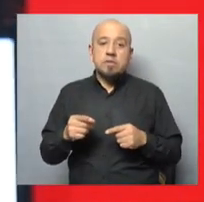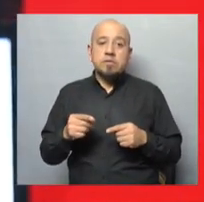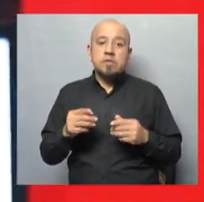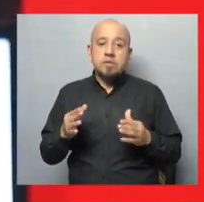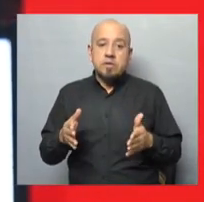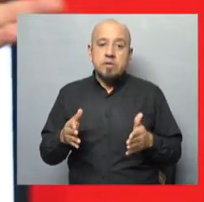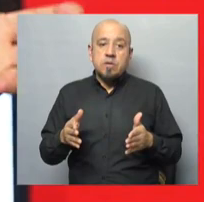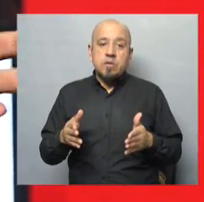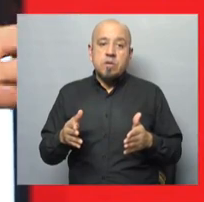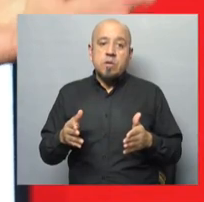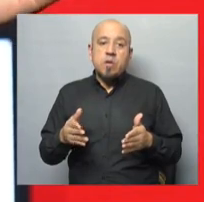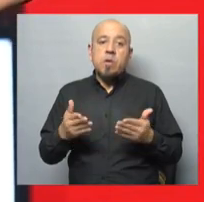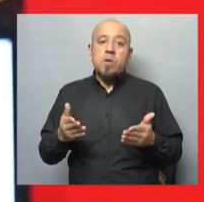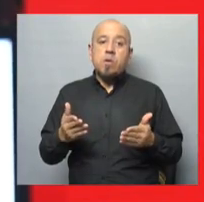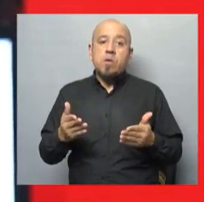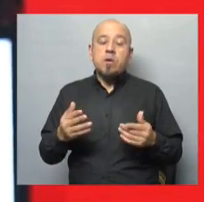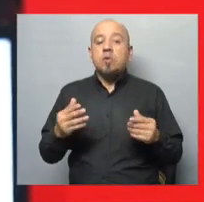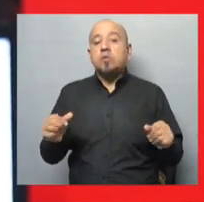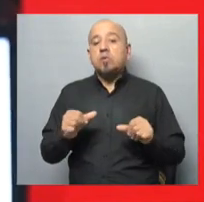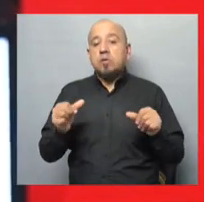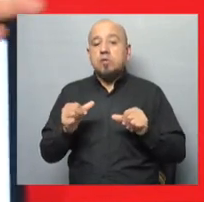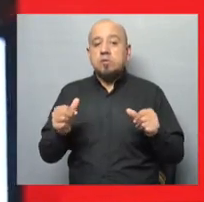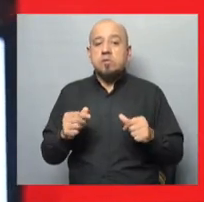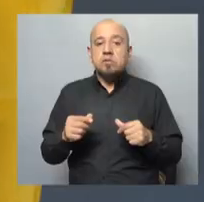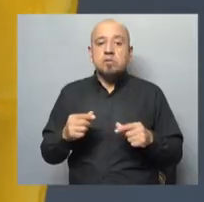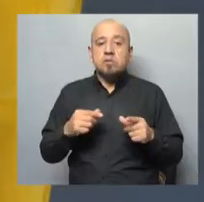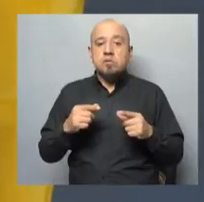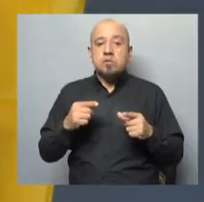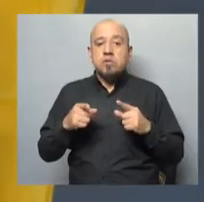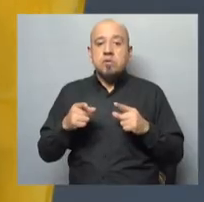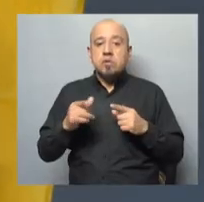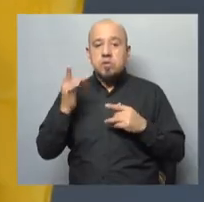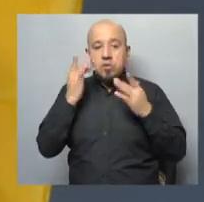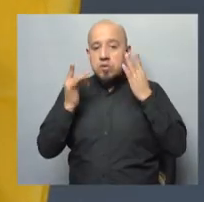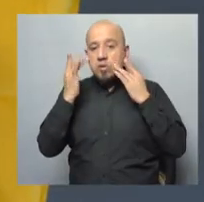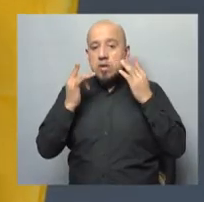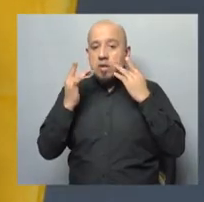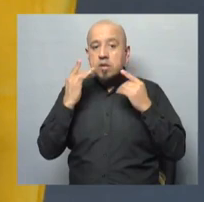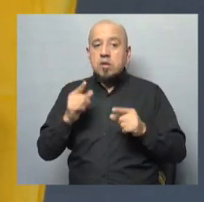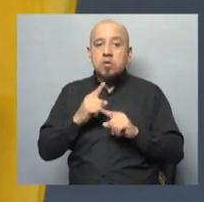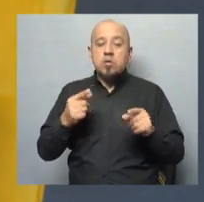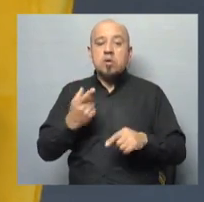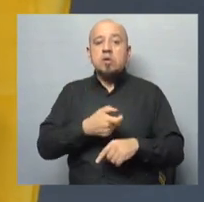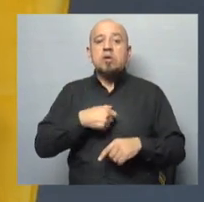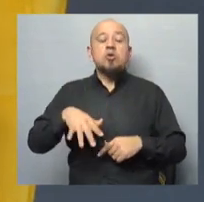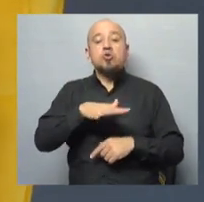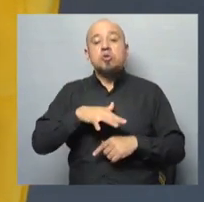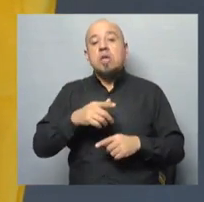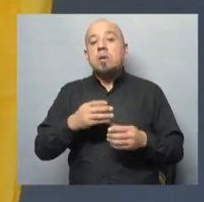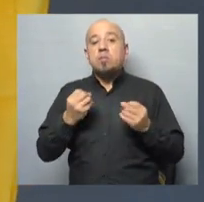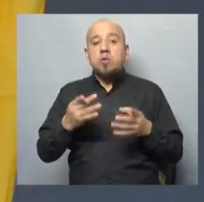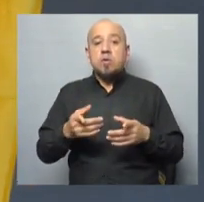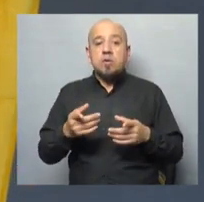se valore lo que hacemos porque el arte no le da a la sociedad porque también está eso no